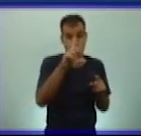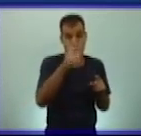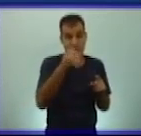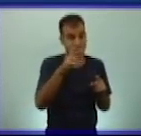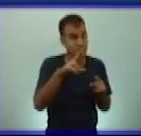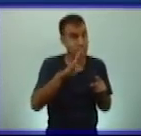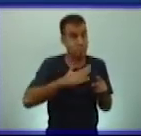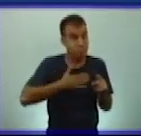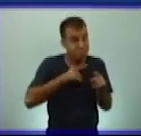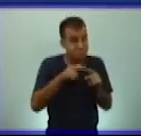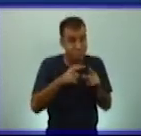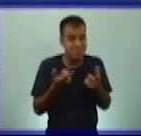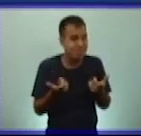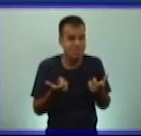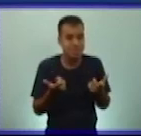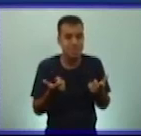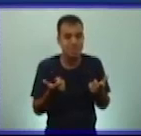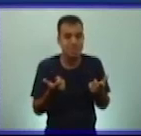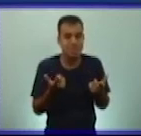caso,